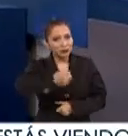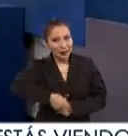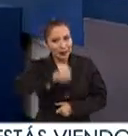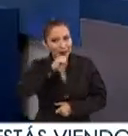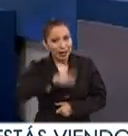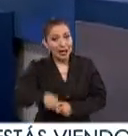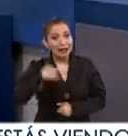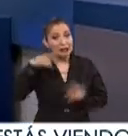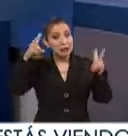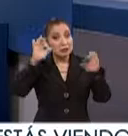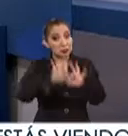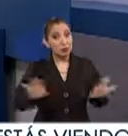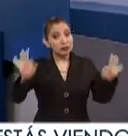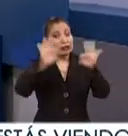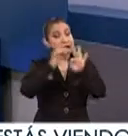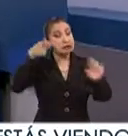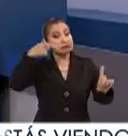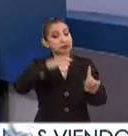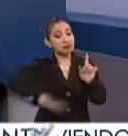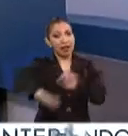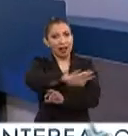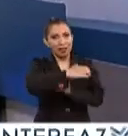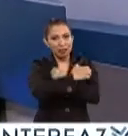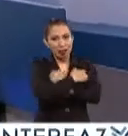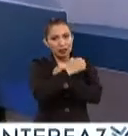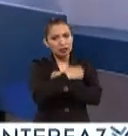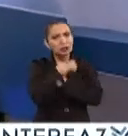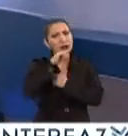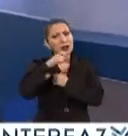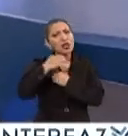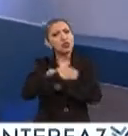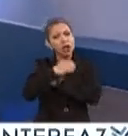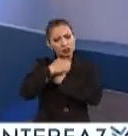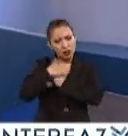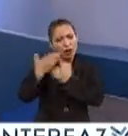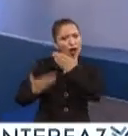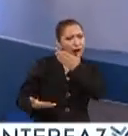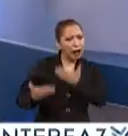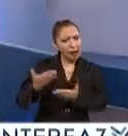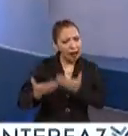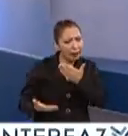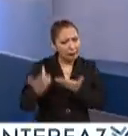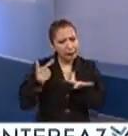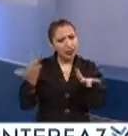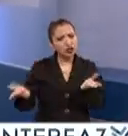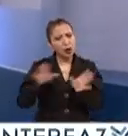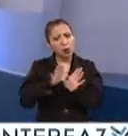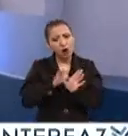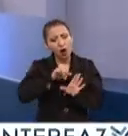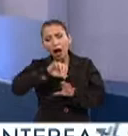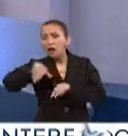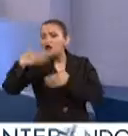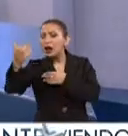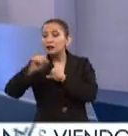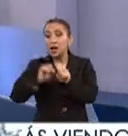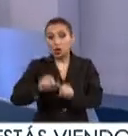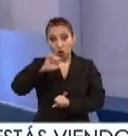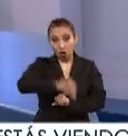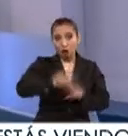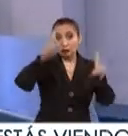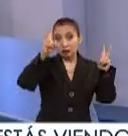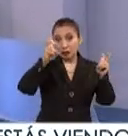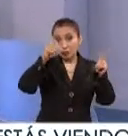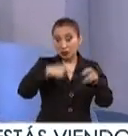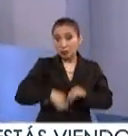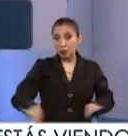Así es, temas relevantes sobre el sector educativo, aunque la educación también a veces sale del aula, y esta semana hemos tratado temas de